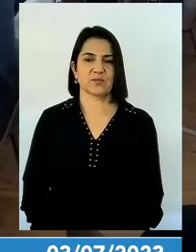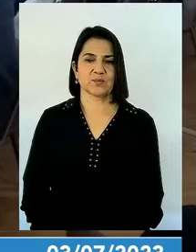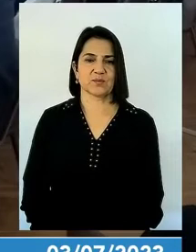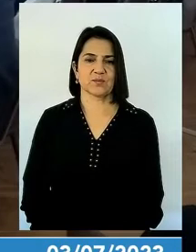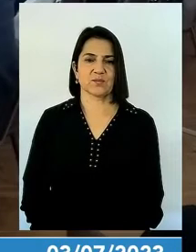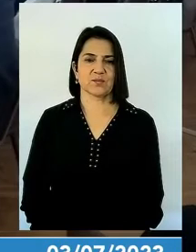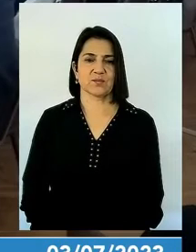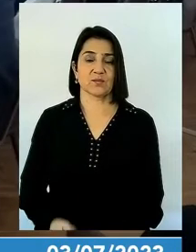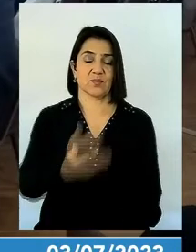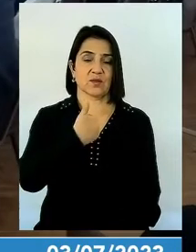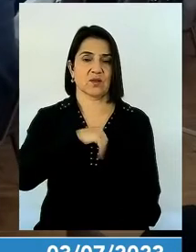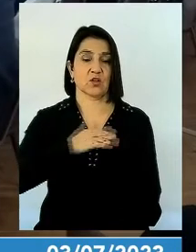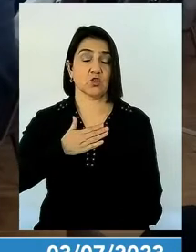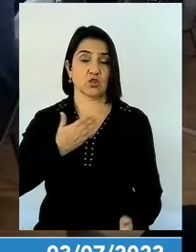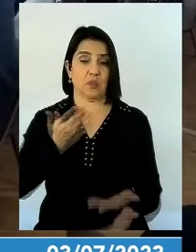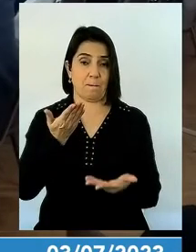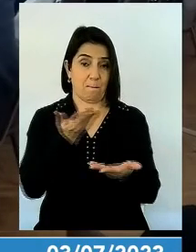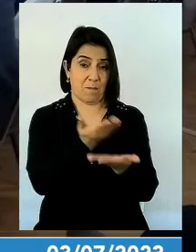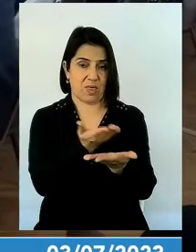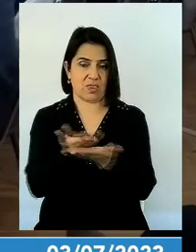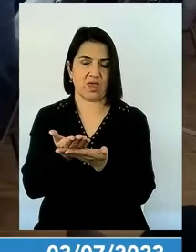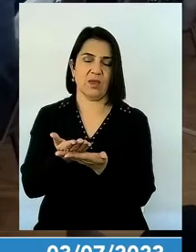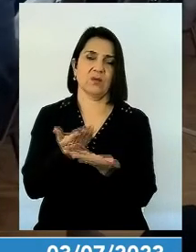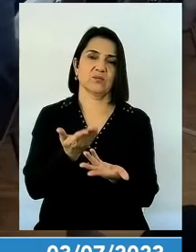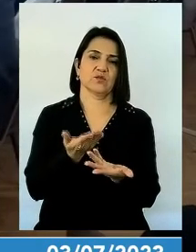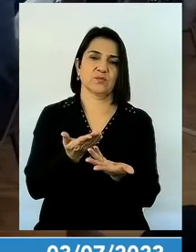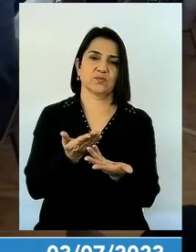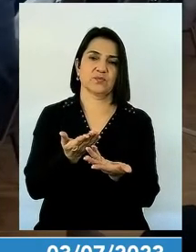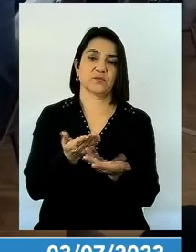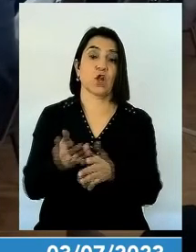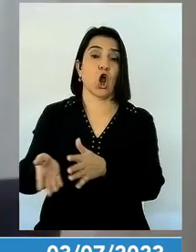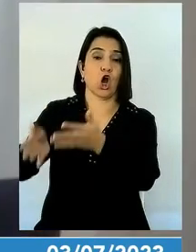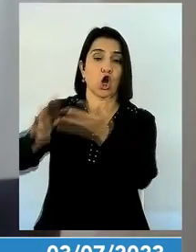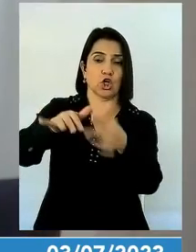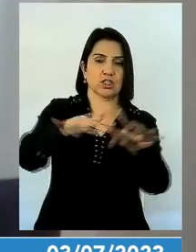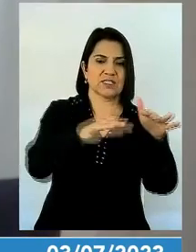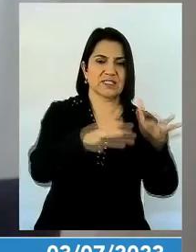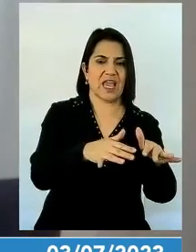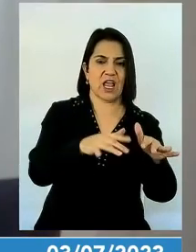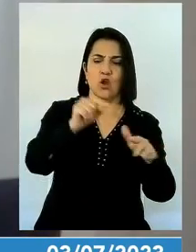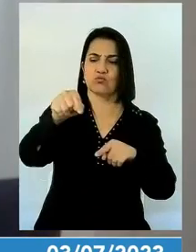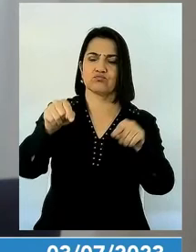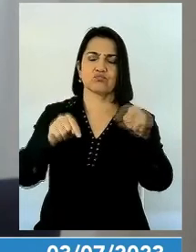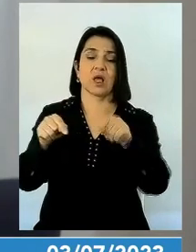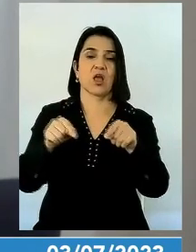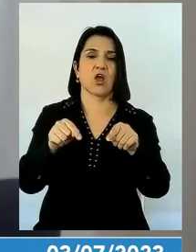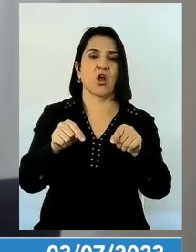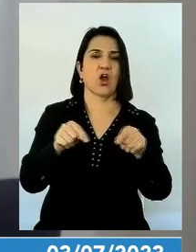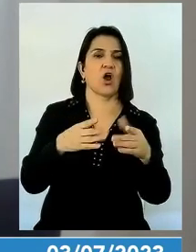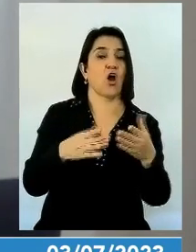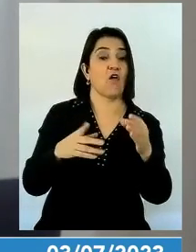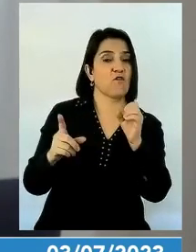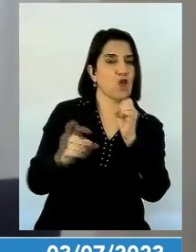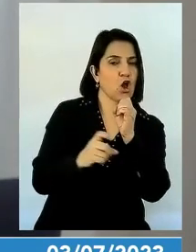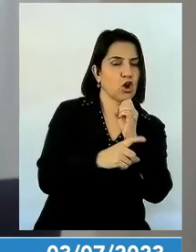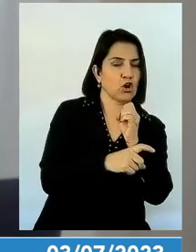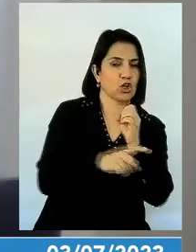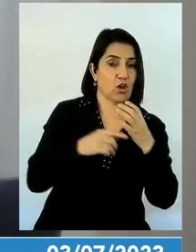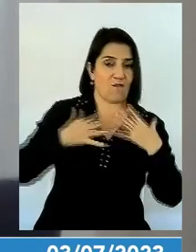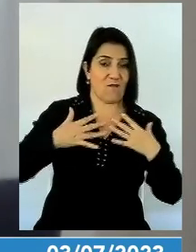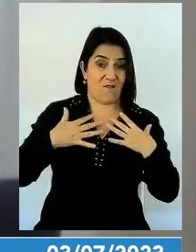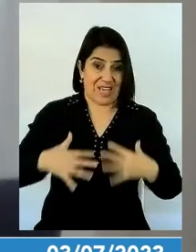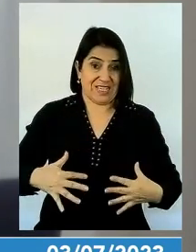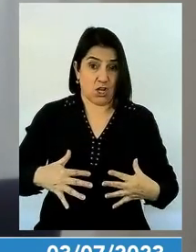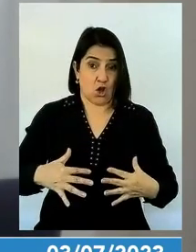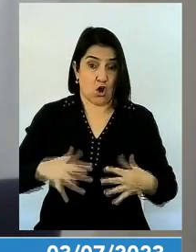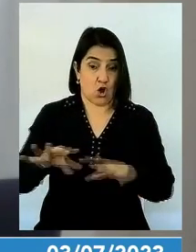de que los componentes del océano, en su componente biológico, físico y químico, estén considerados como sujeto